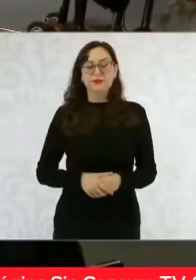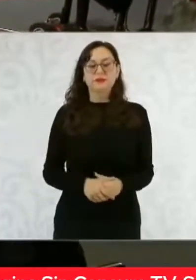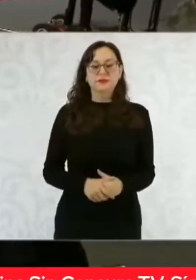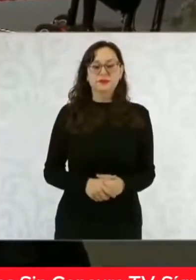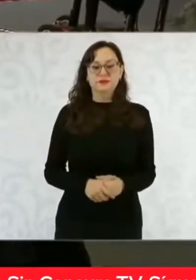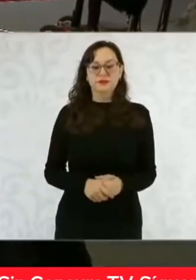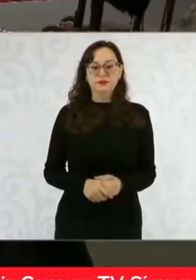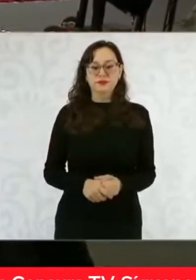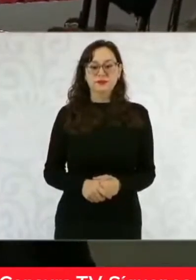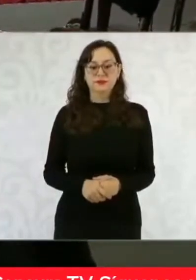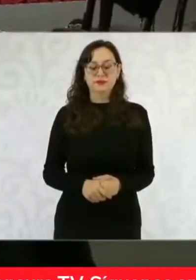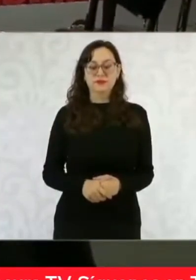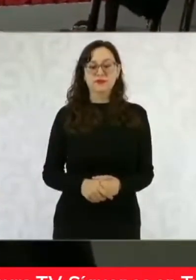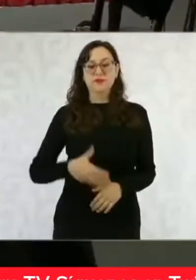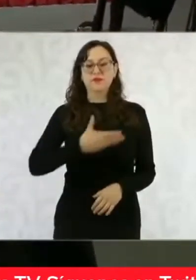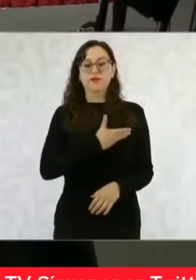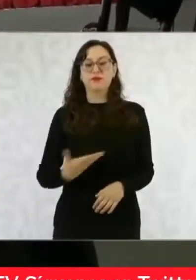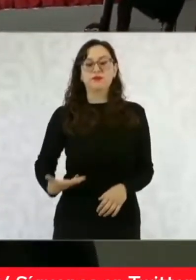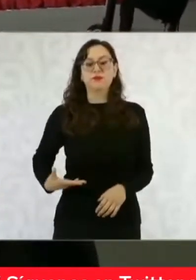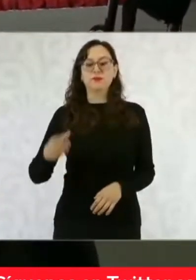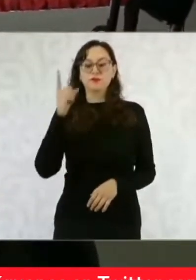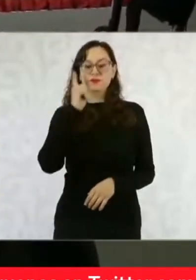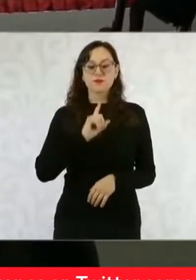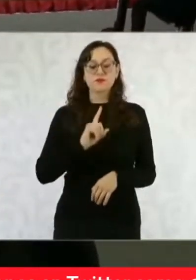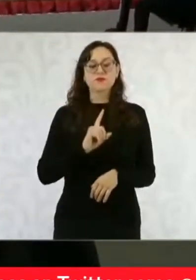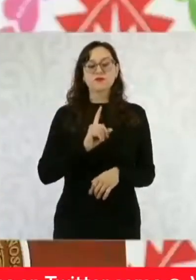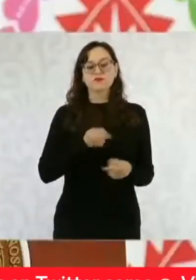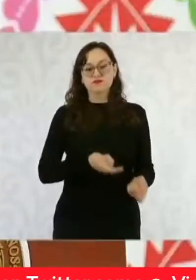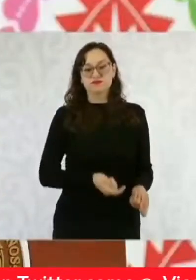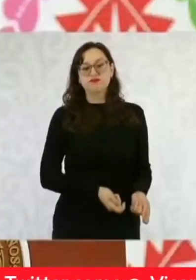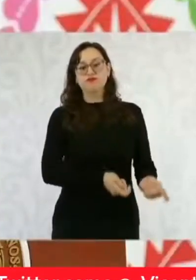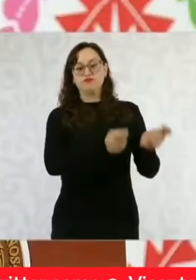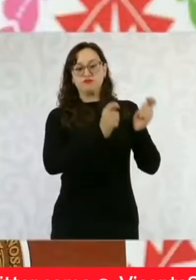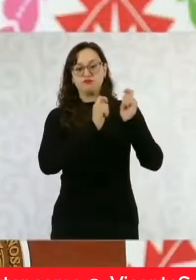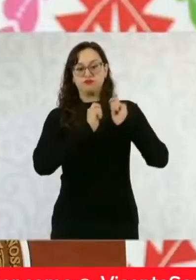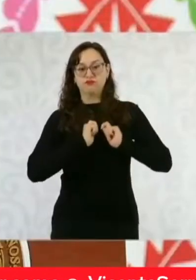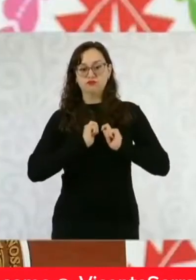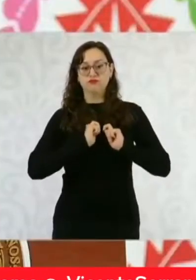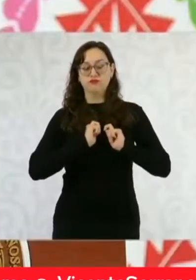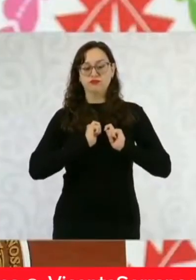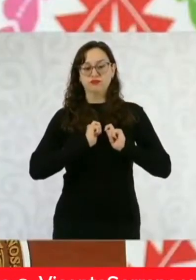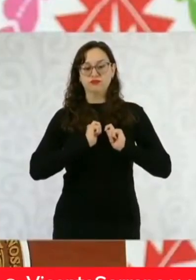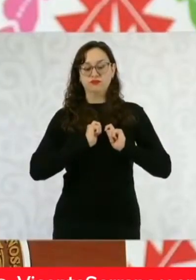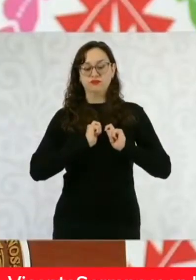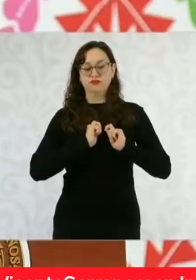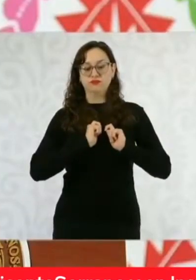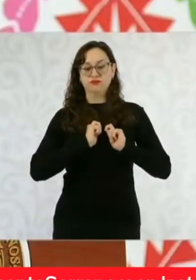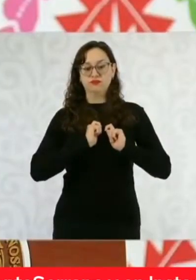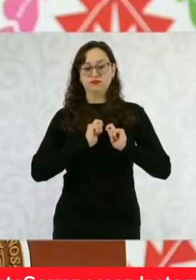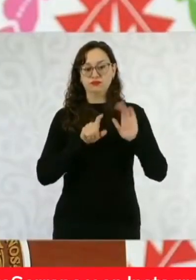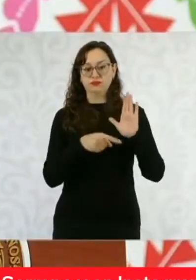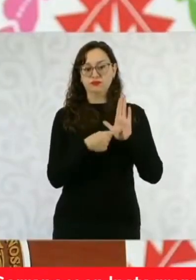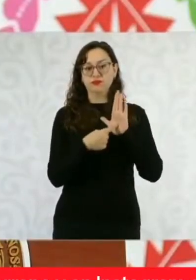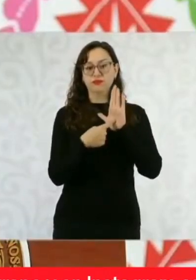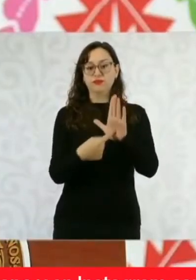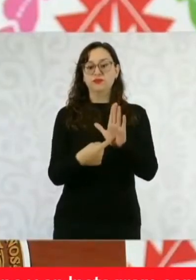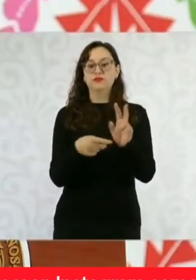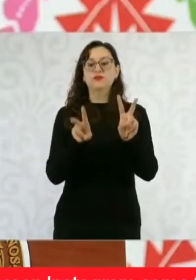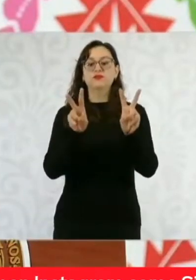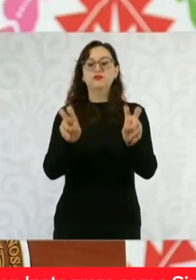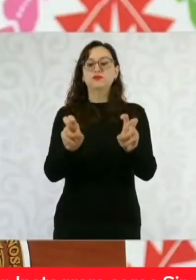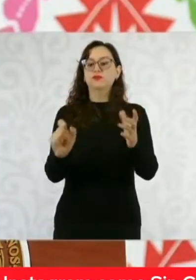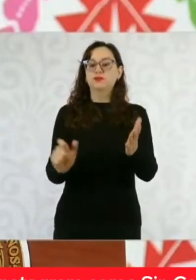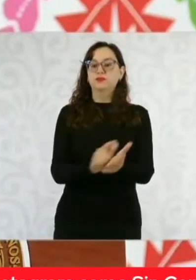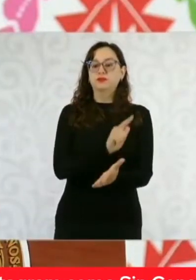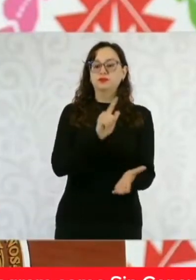Pues nos encargó la Presidenta de la República que les platicáramos un poquito acerca de la